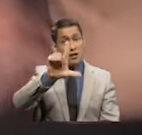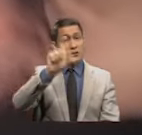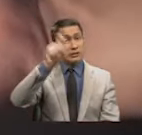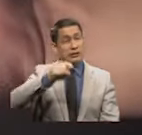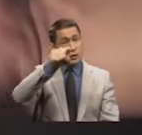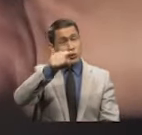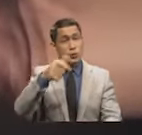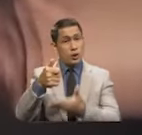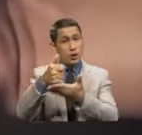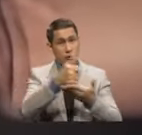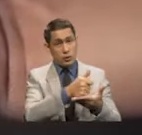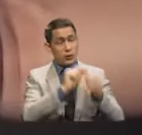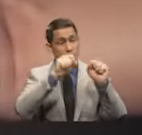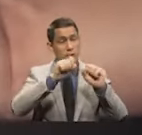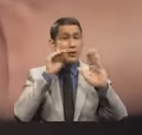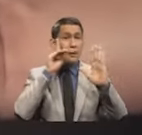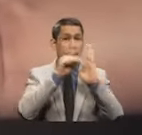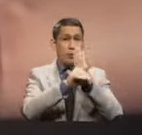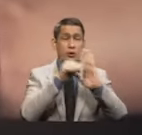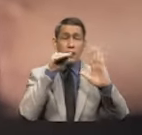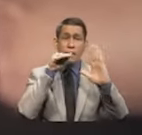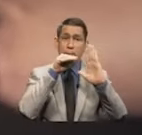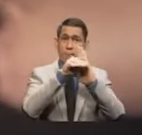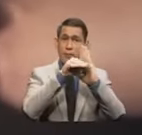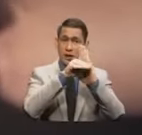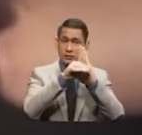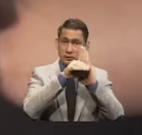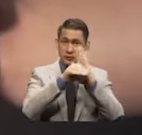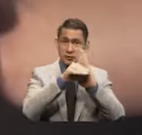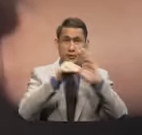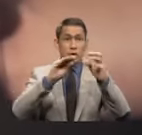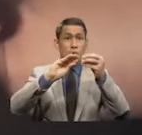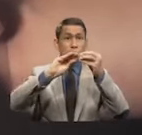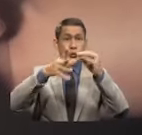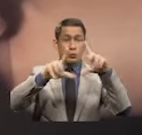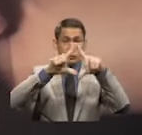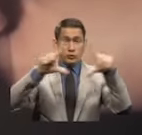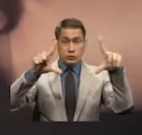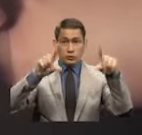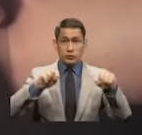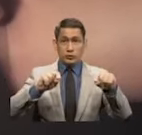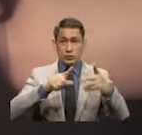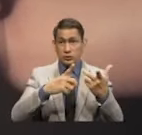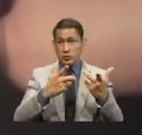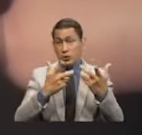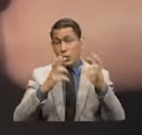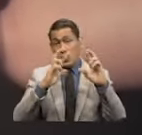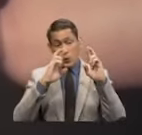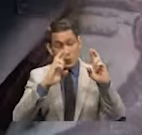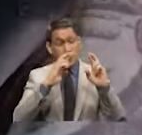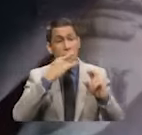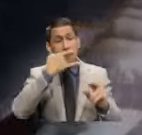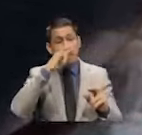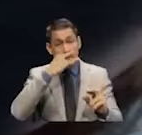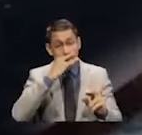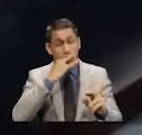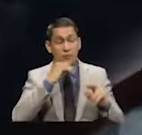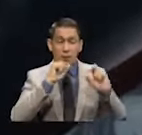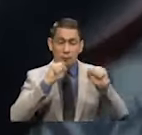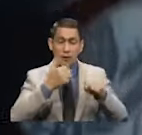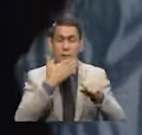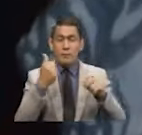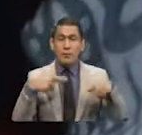pueden hacer a través de la cuenta que aparece en pantalla. Y así lograr que este pequeño pueda cubrir los gastos de medicina y